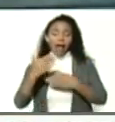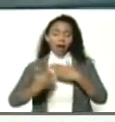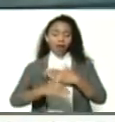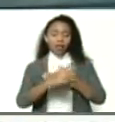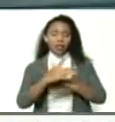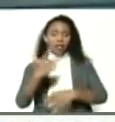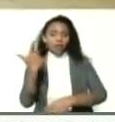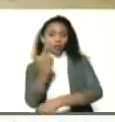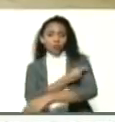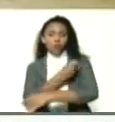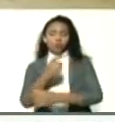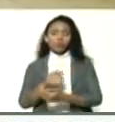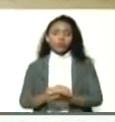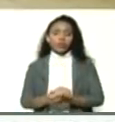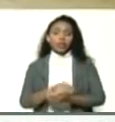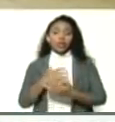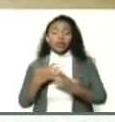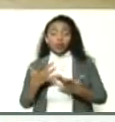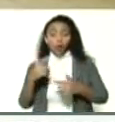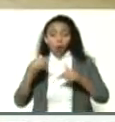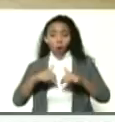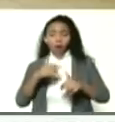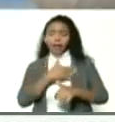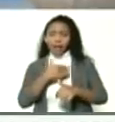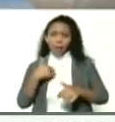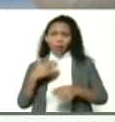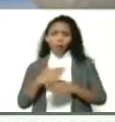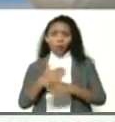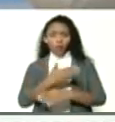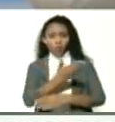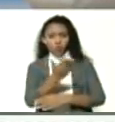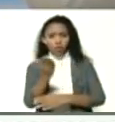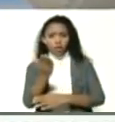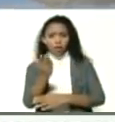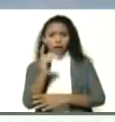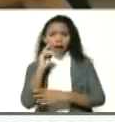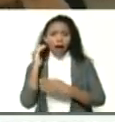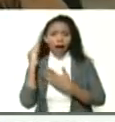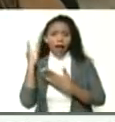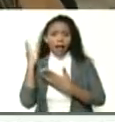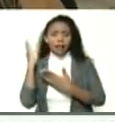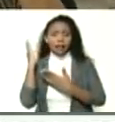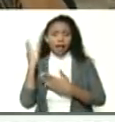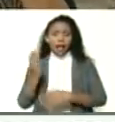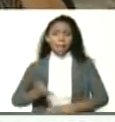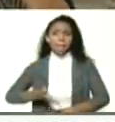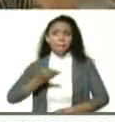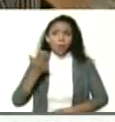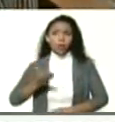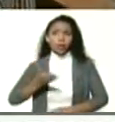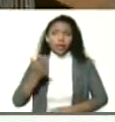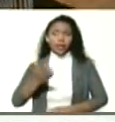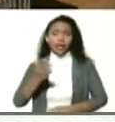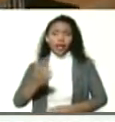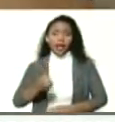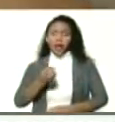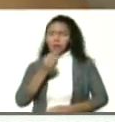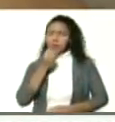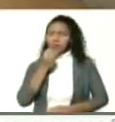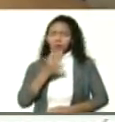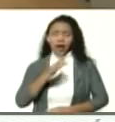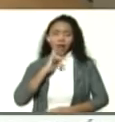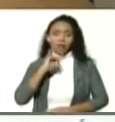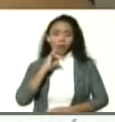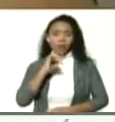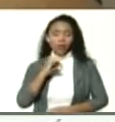de vacunación. Y bueno, hoy queríamos compartir con ustedes esta tan importante y buena noticia como